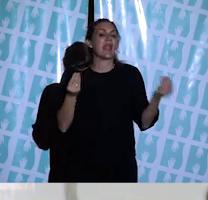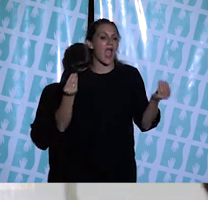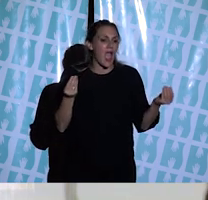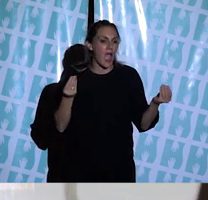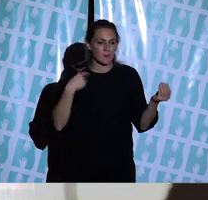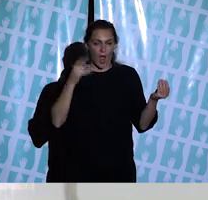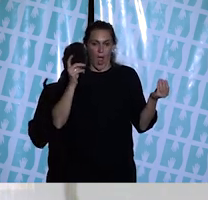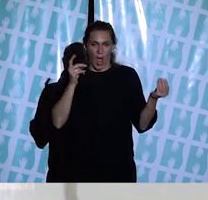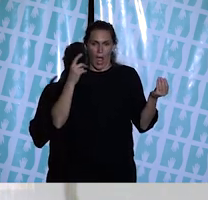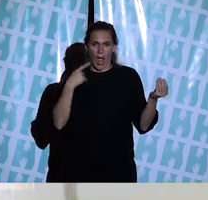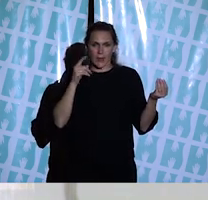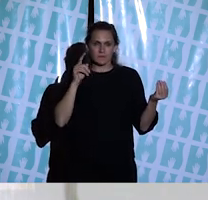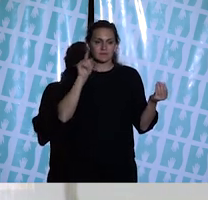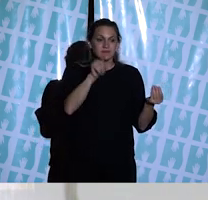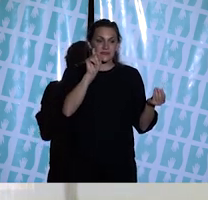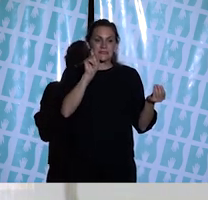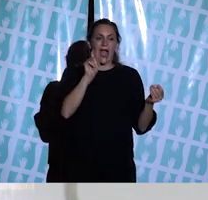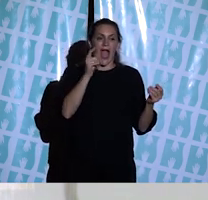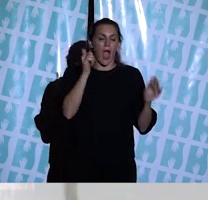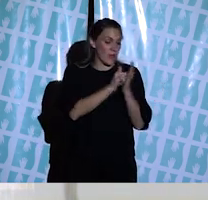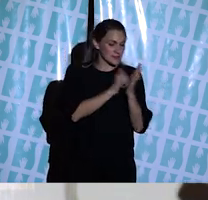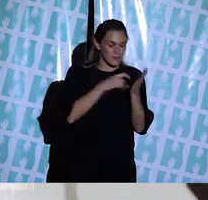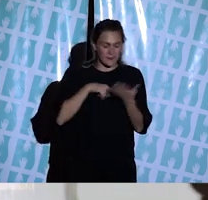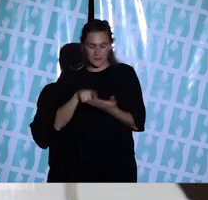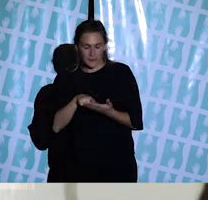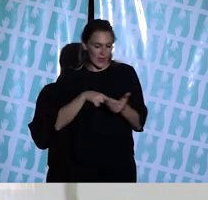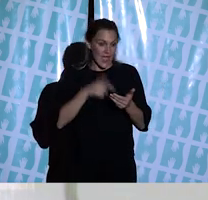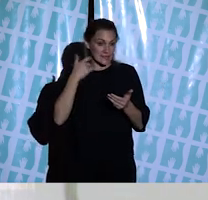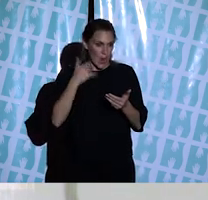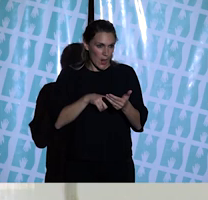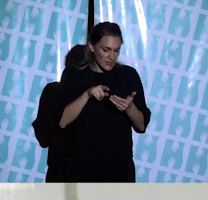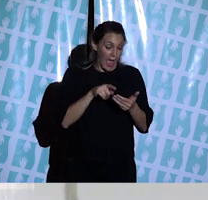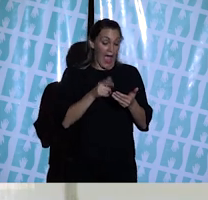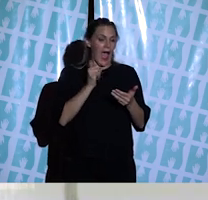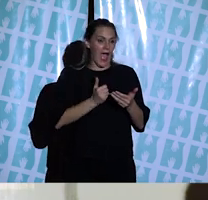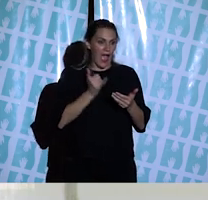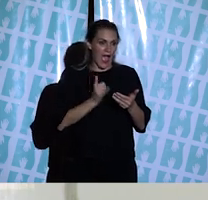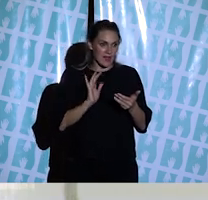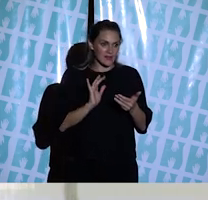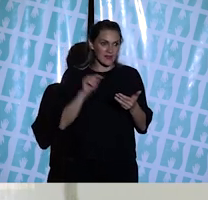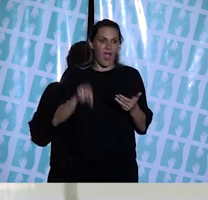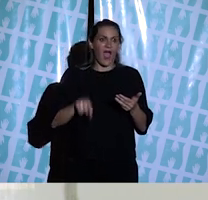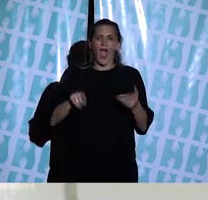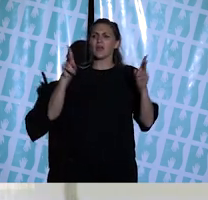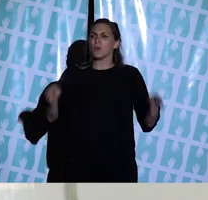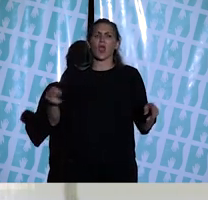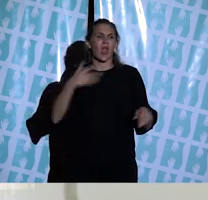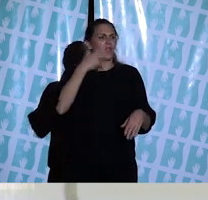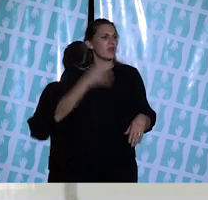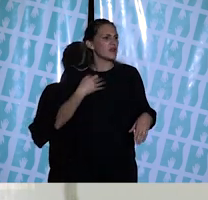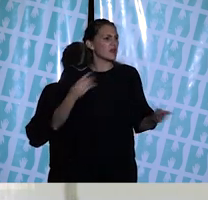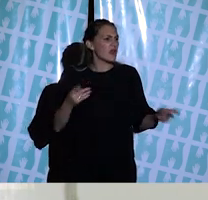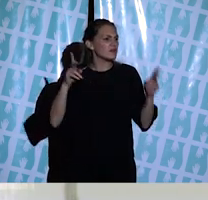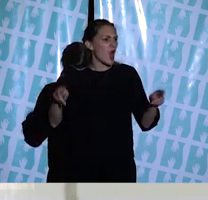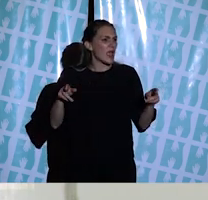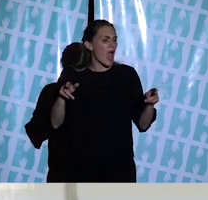chequear si tiene un mensaje de WhatsApp, es cierto que acá hay un sistema de bloqueo